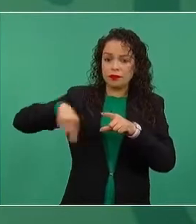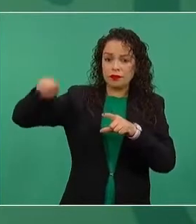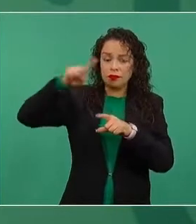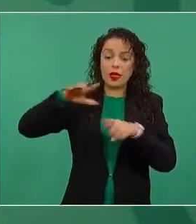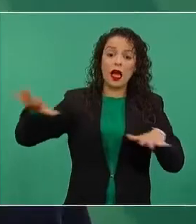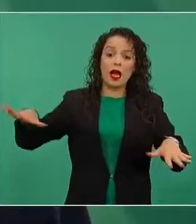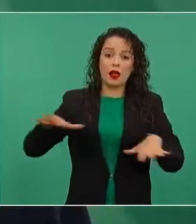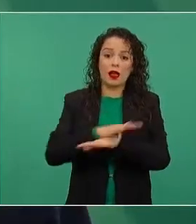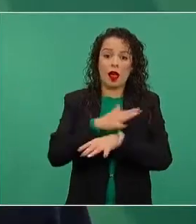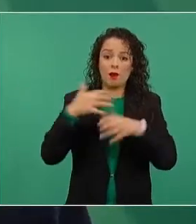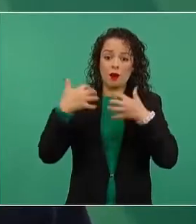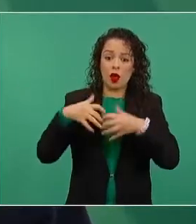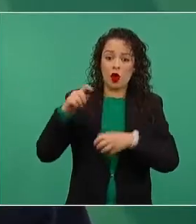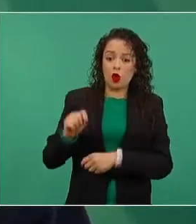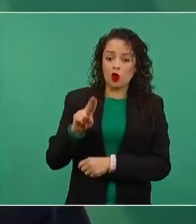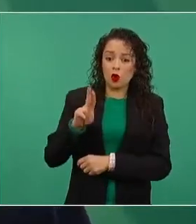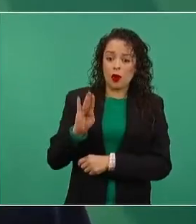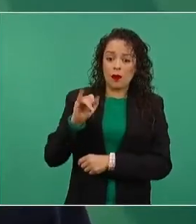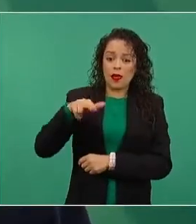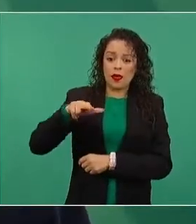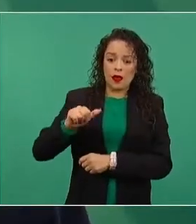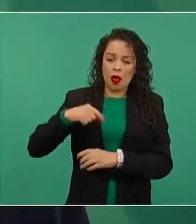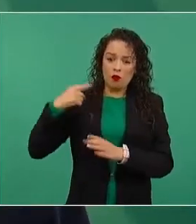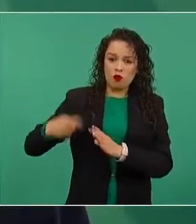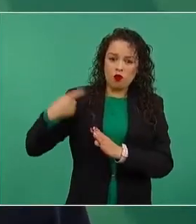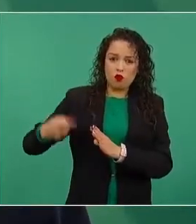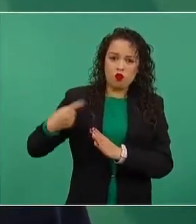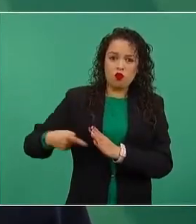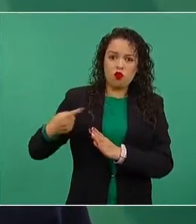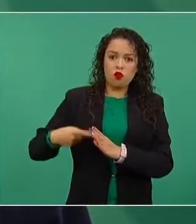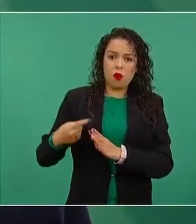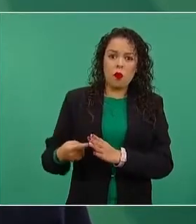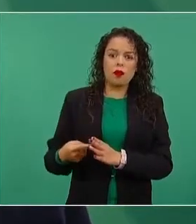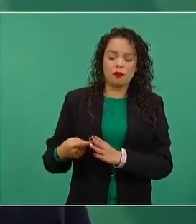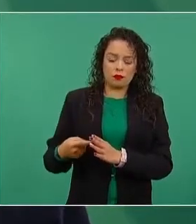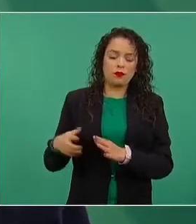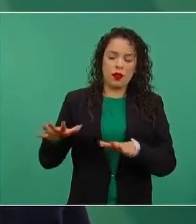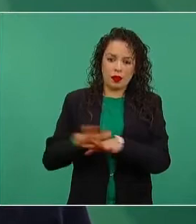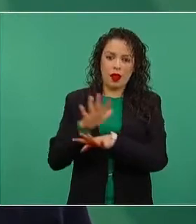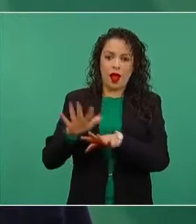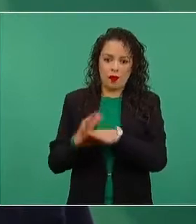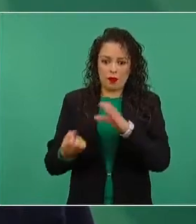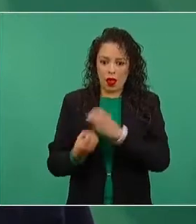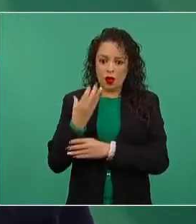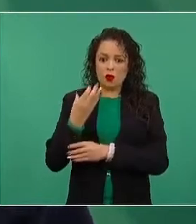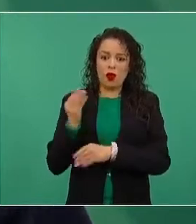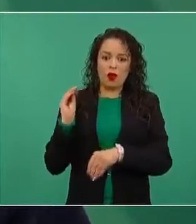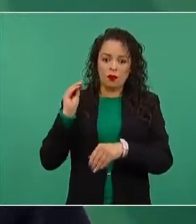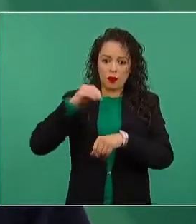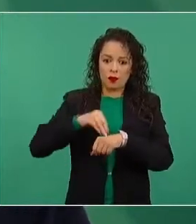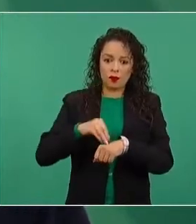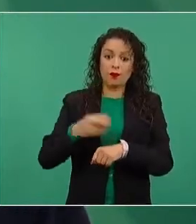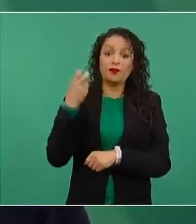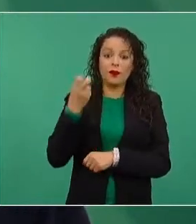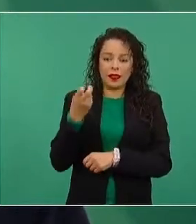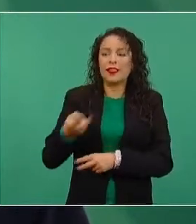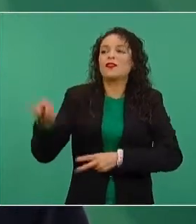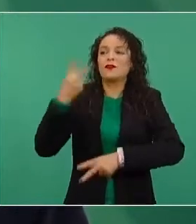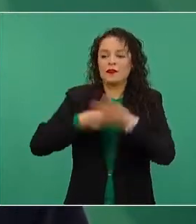turbinas y equipos. Y esto va a significar generar más